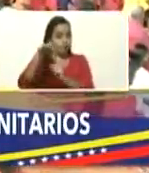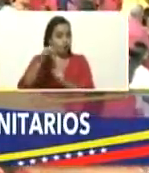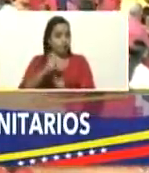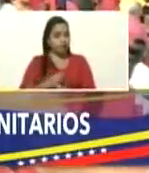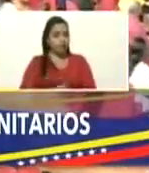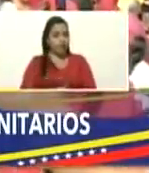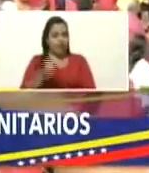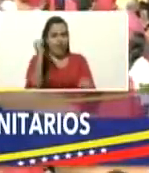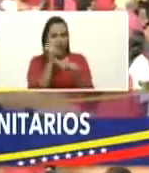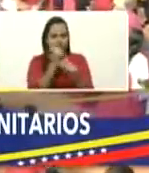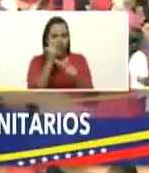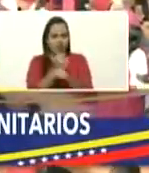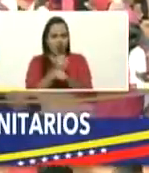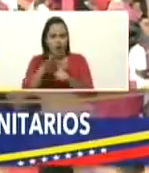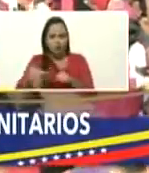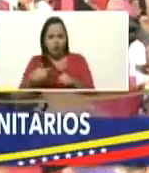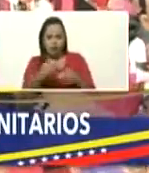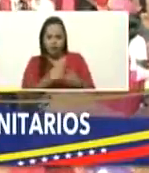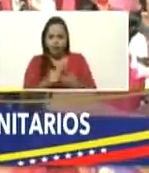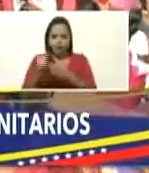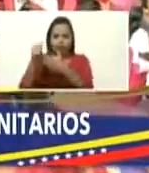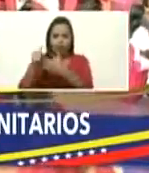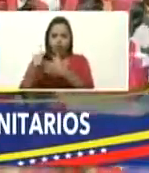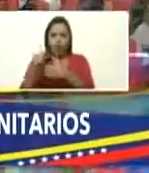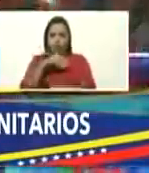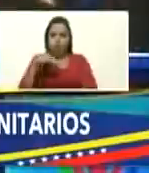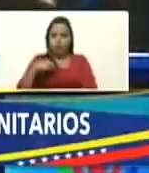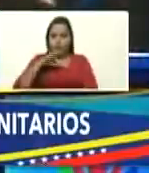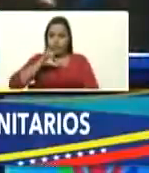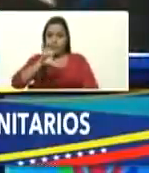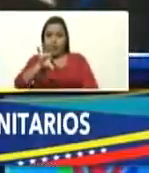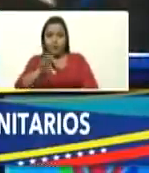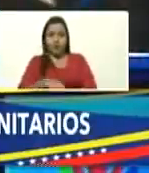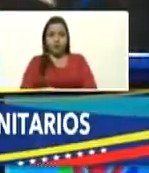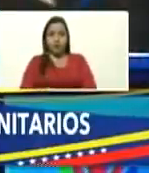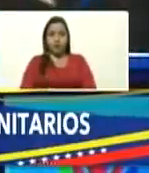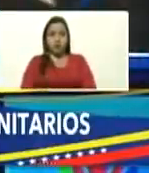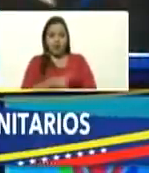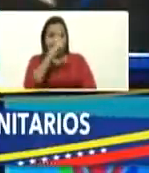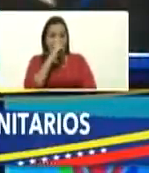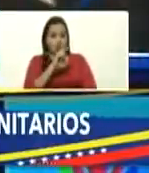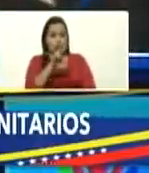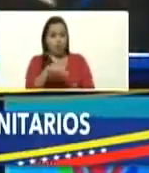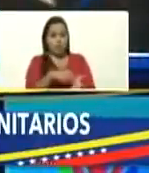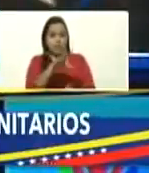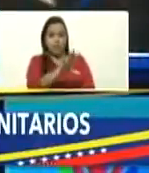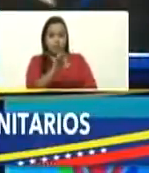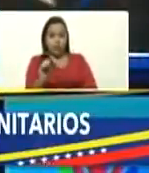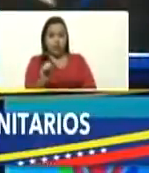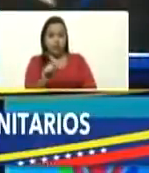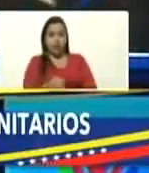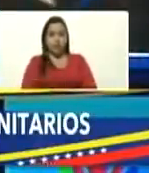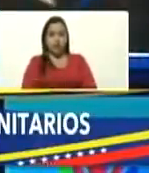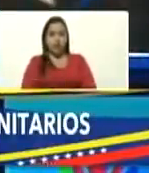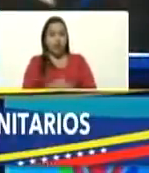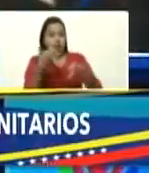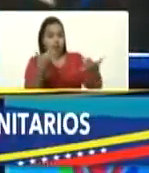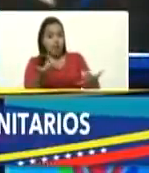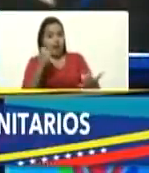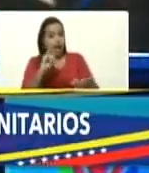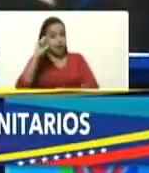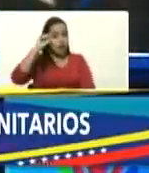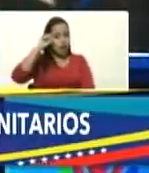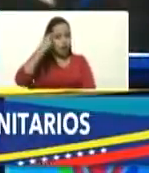la labor de conducir nuestra patria cuando en el 2050 estemos